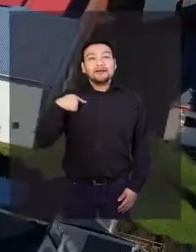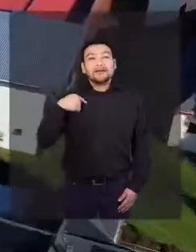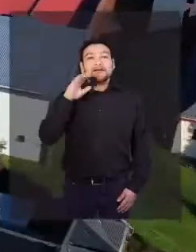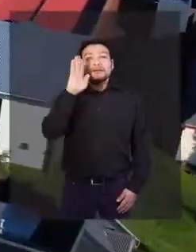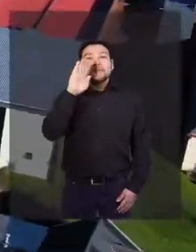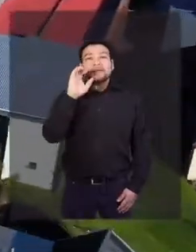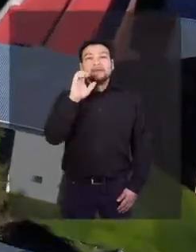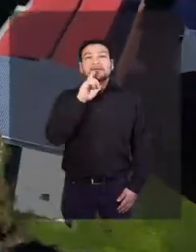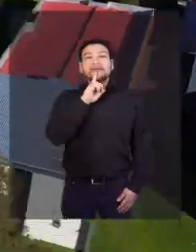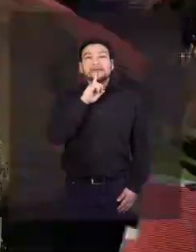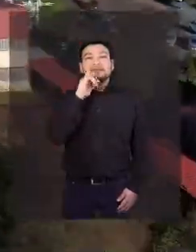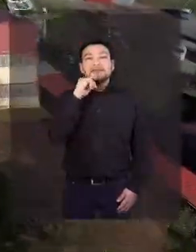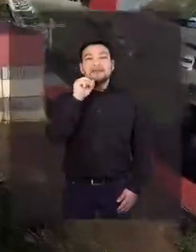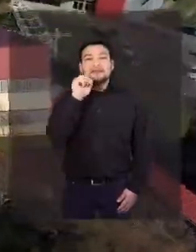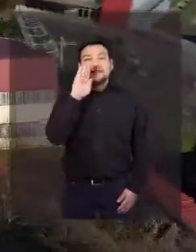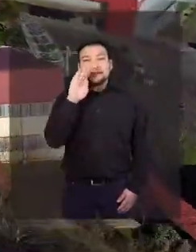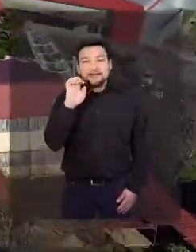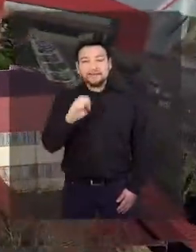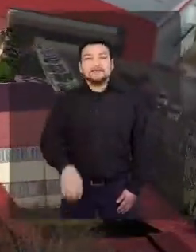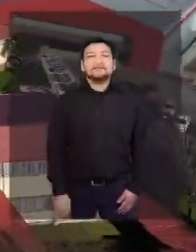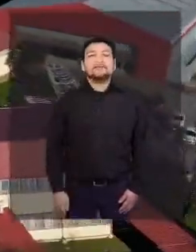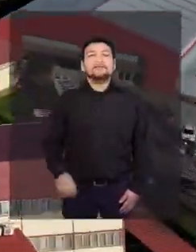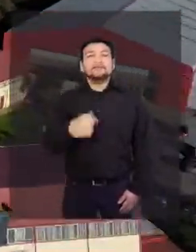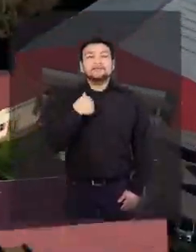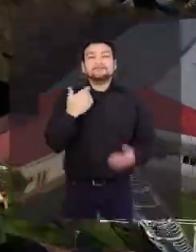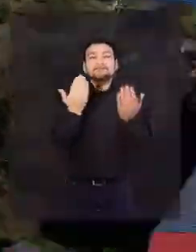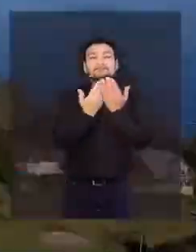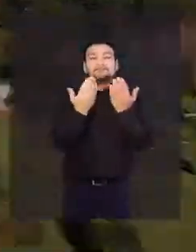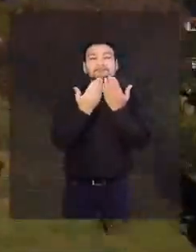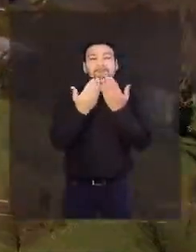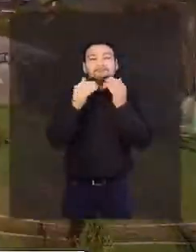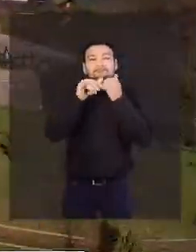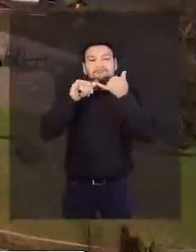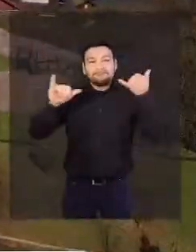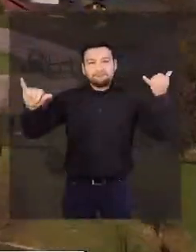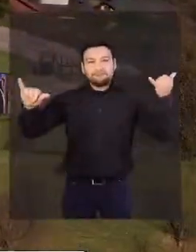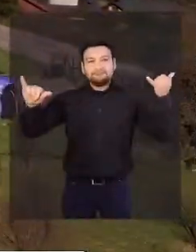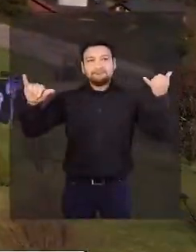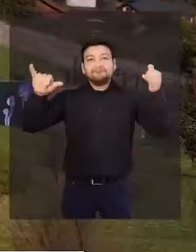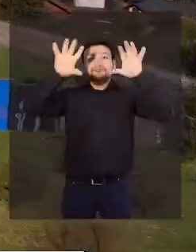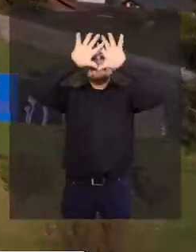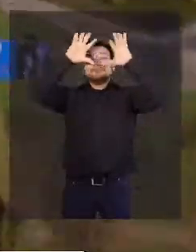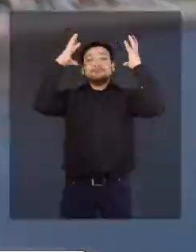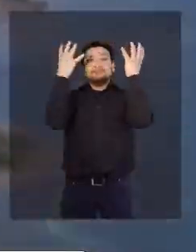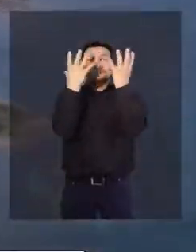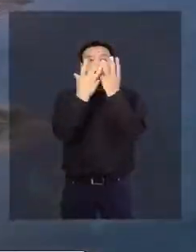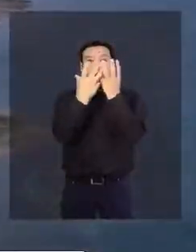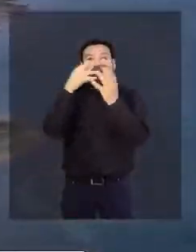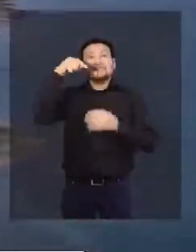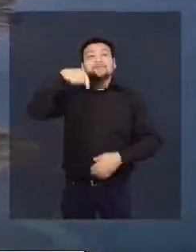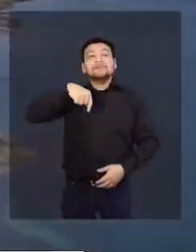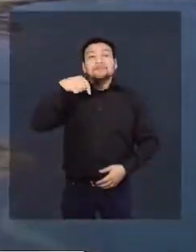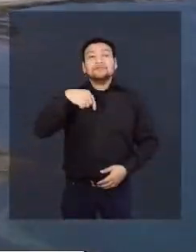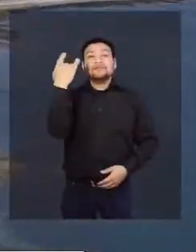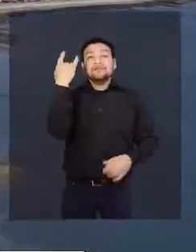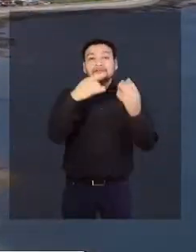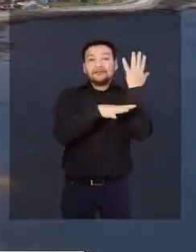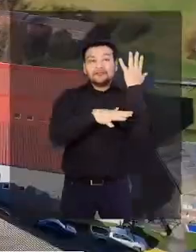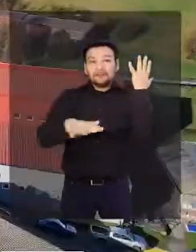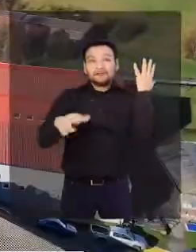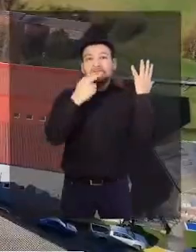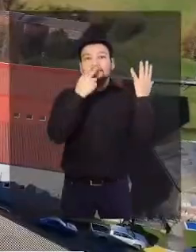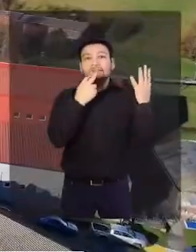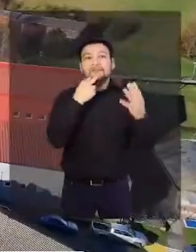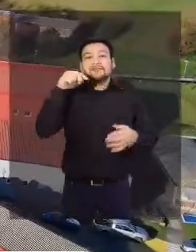Bienvenidos a la Universidad Austral de Chile, sede Puerto Montt, ubicada en el inicio de la carretera austral y una de